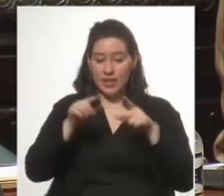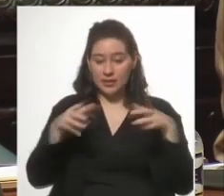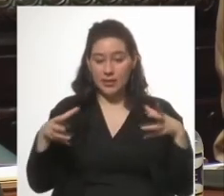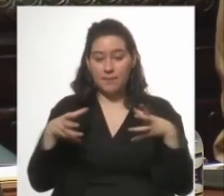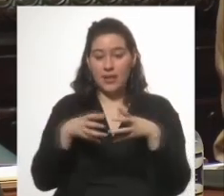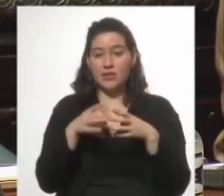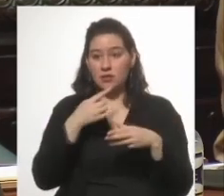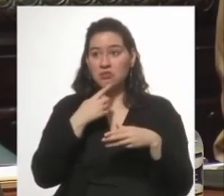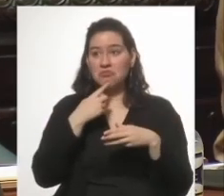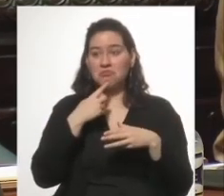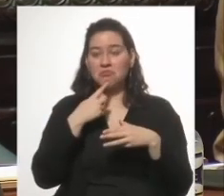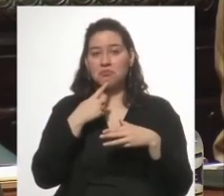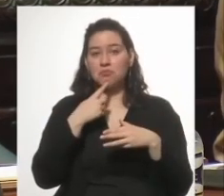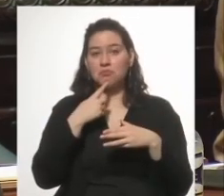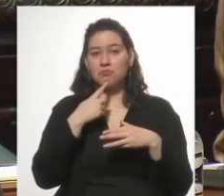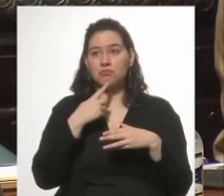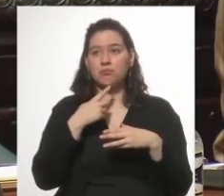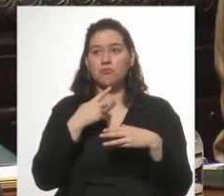partido asumió